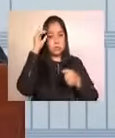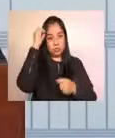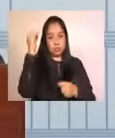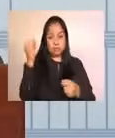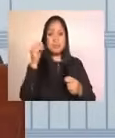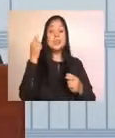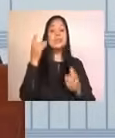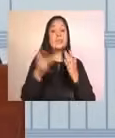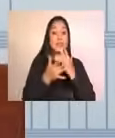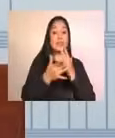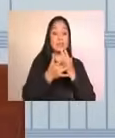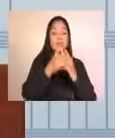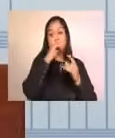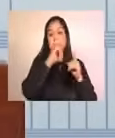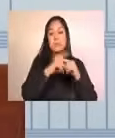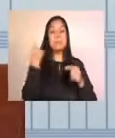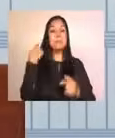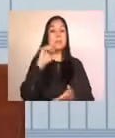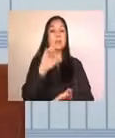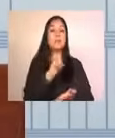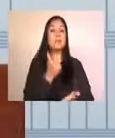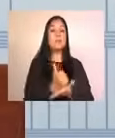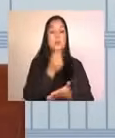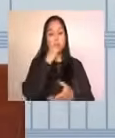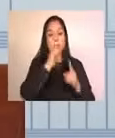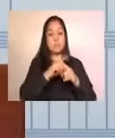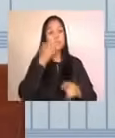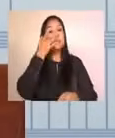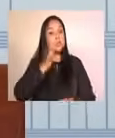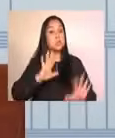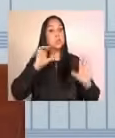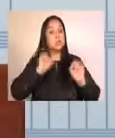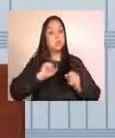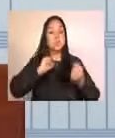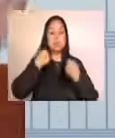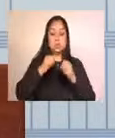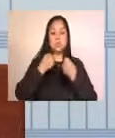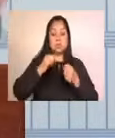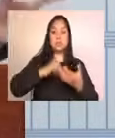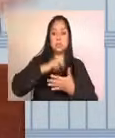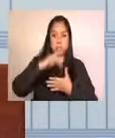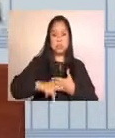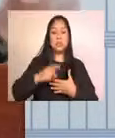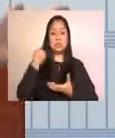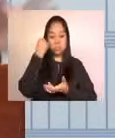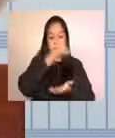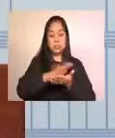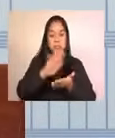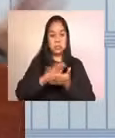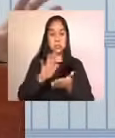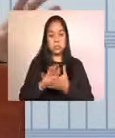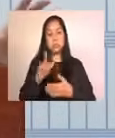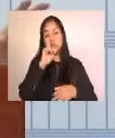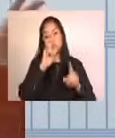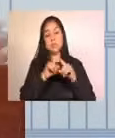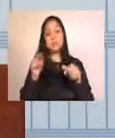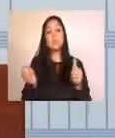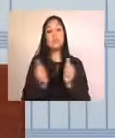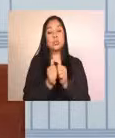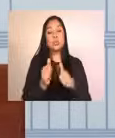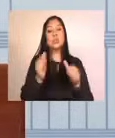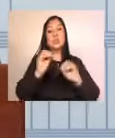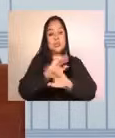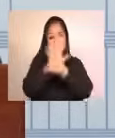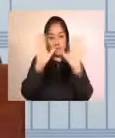para las aprobaciones y la viabilidad de los proyectos de inversión. Es decir, junto con los esfuerzos de transparencia presupuestaria